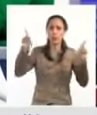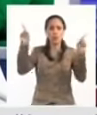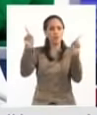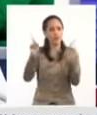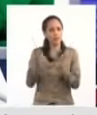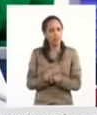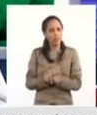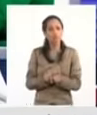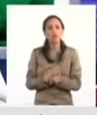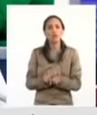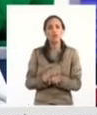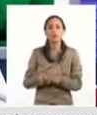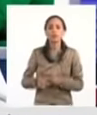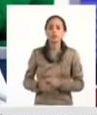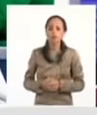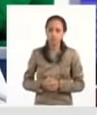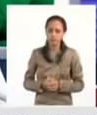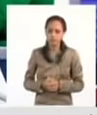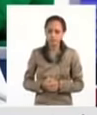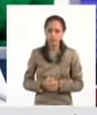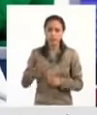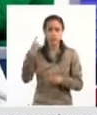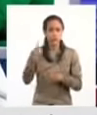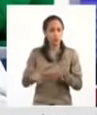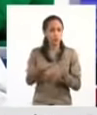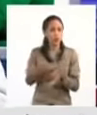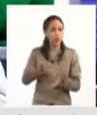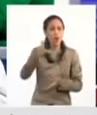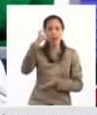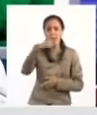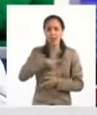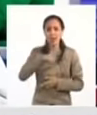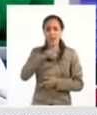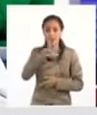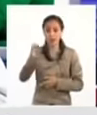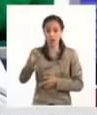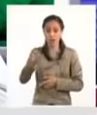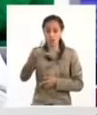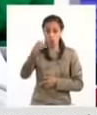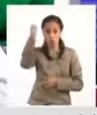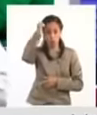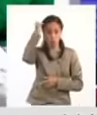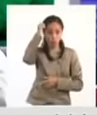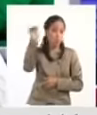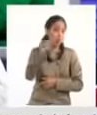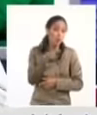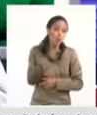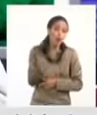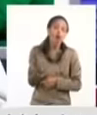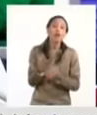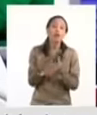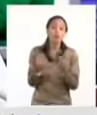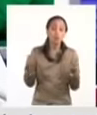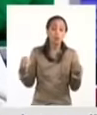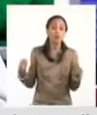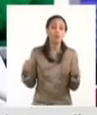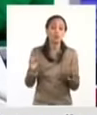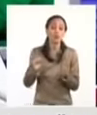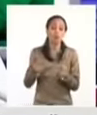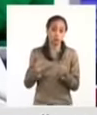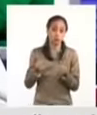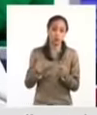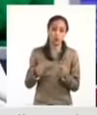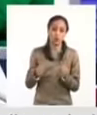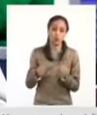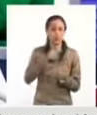en Cayo Coco, manteniendo un grupo de regulaciones que además se han explicado, se han